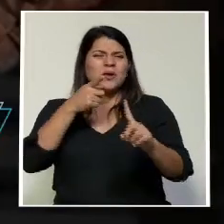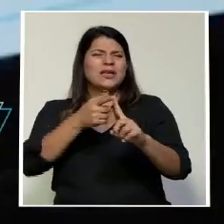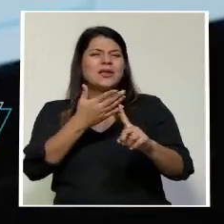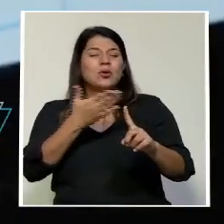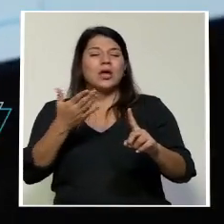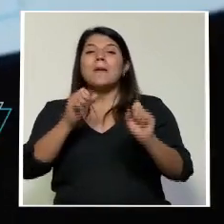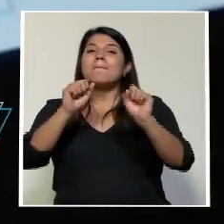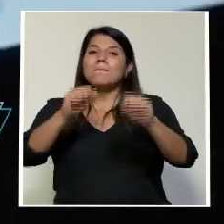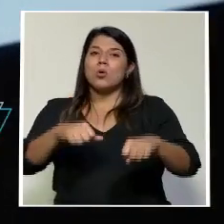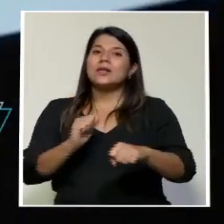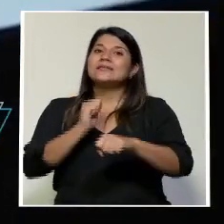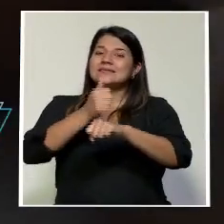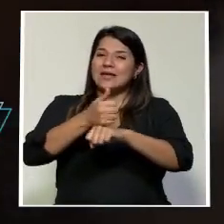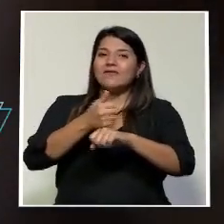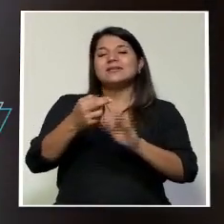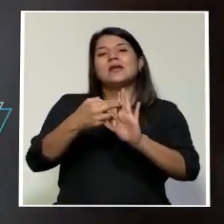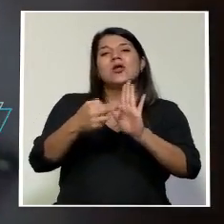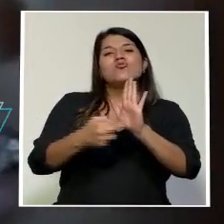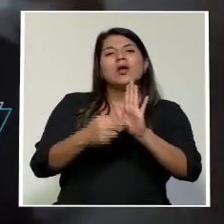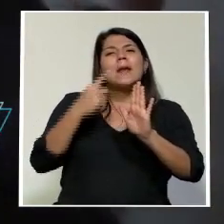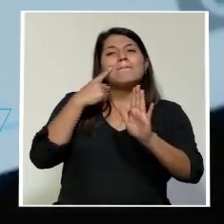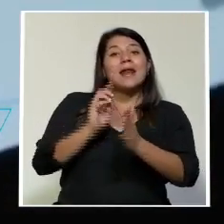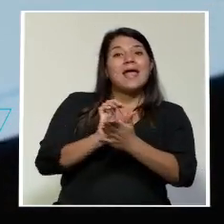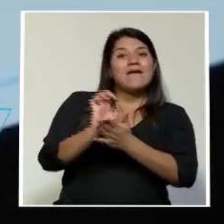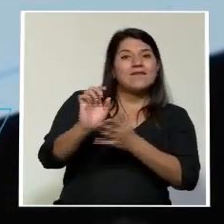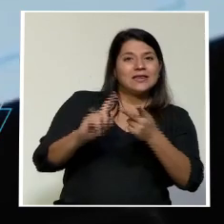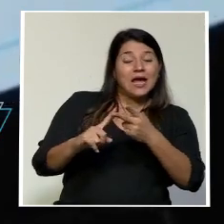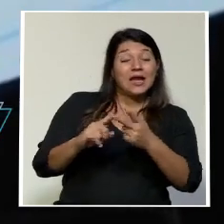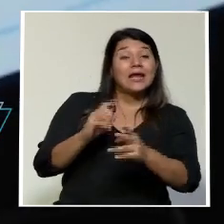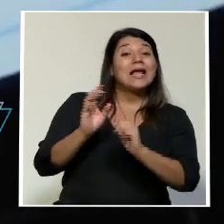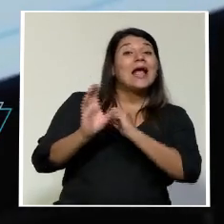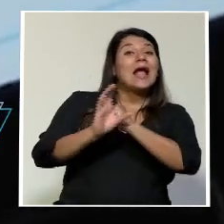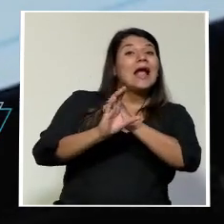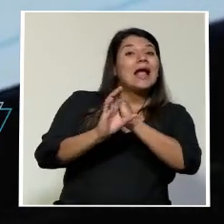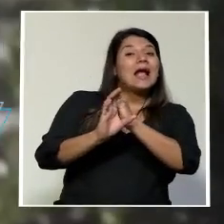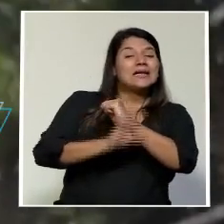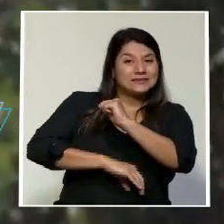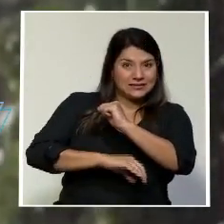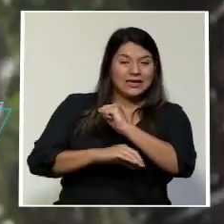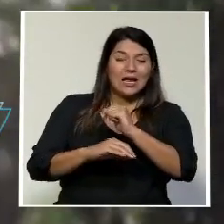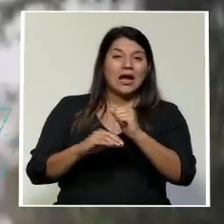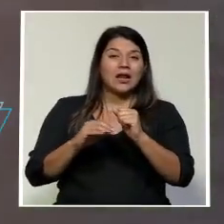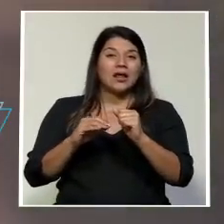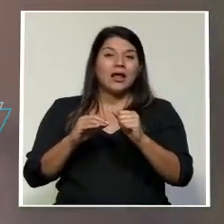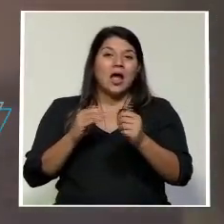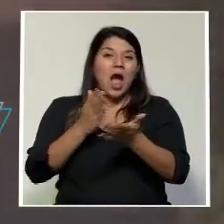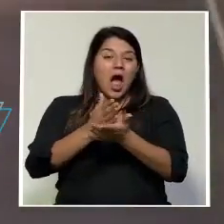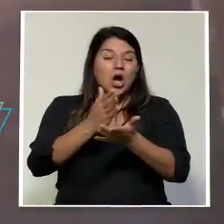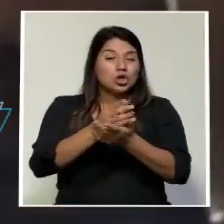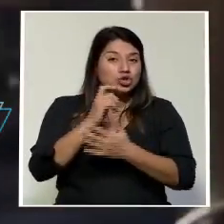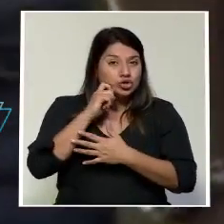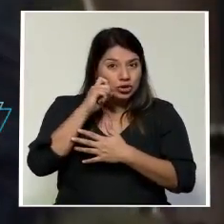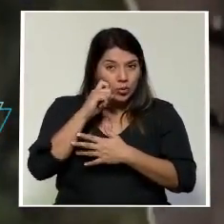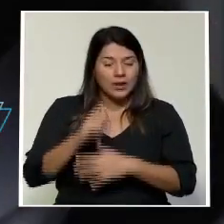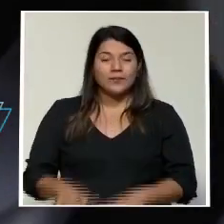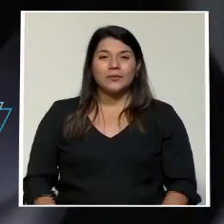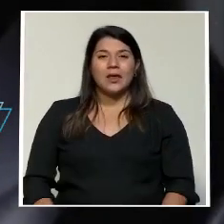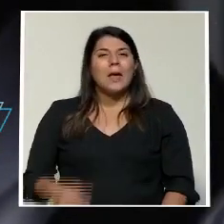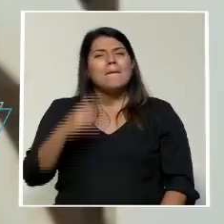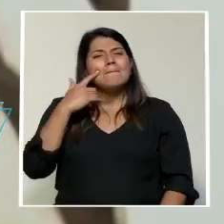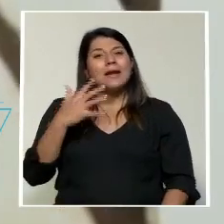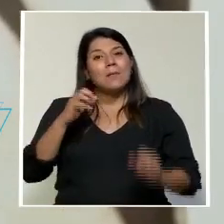regulatorio para prevenir, combatir y sancionar los delitos sexuales a través de medios electrónicos o virtuales, conocido como grooming, con el fin